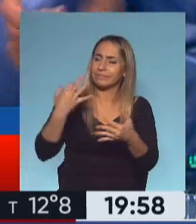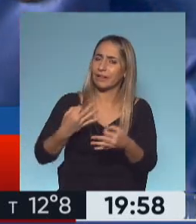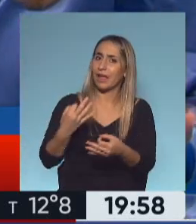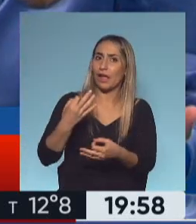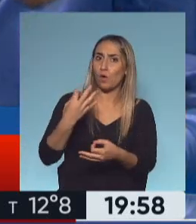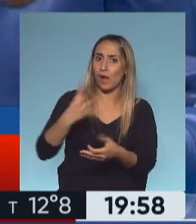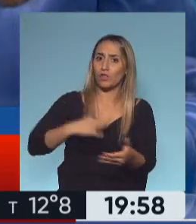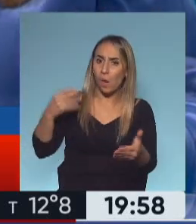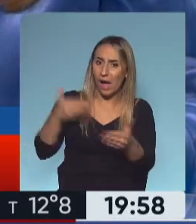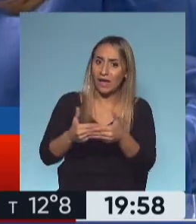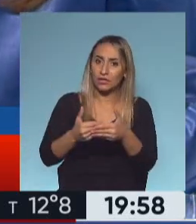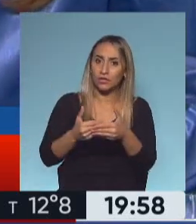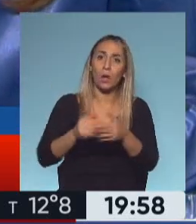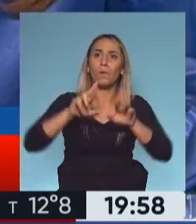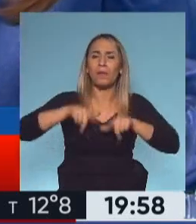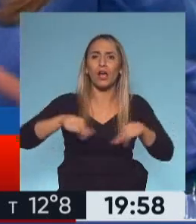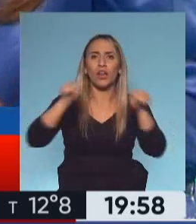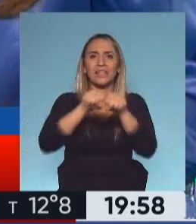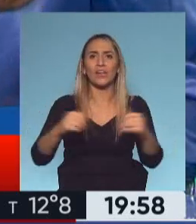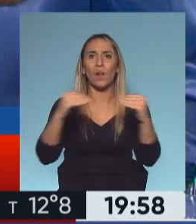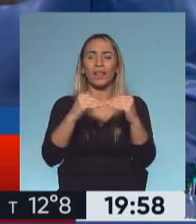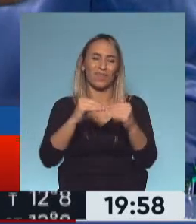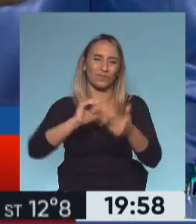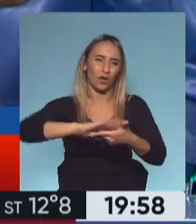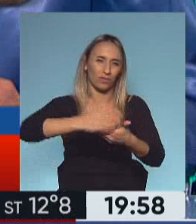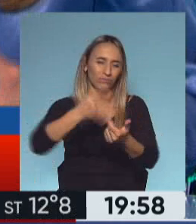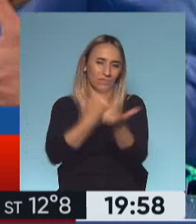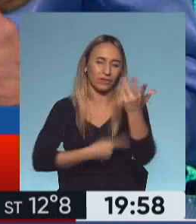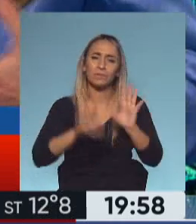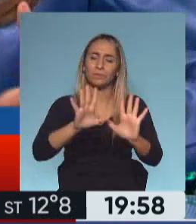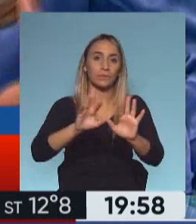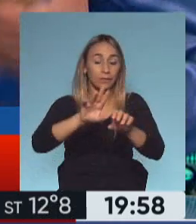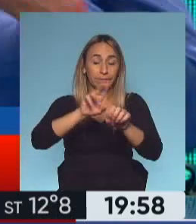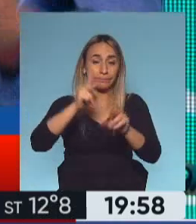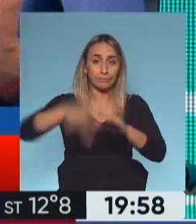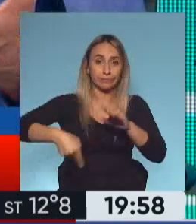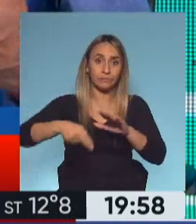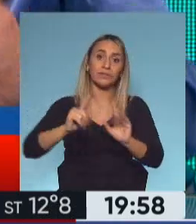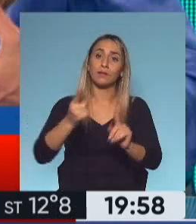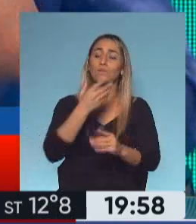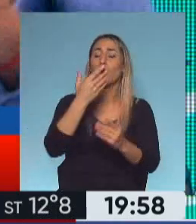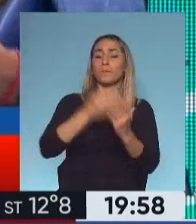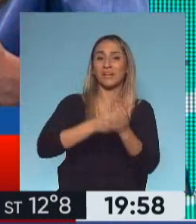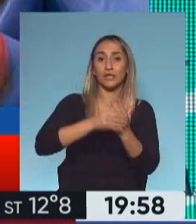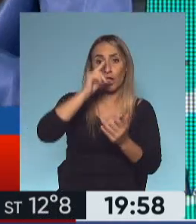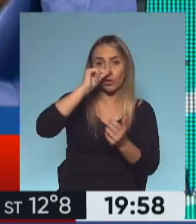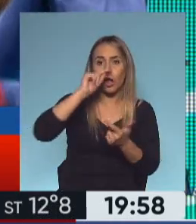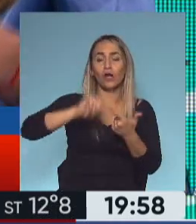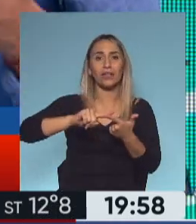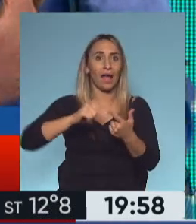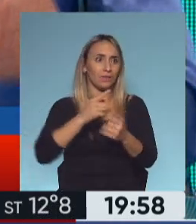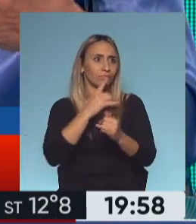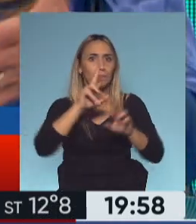se desactivó el Conectar Igualdad, y lo vimos esta semana también al ministro Trotta y a nuestro presidente anunciando el Juan Amanso, este plan para entregar